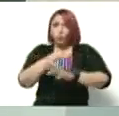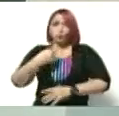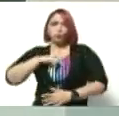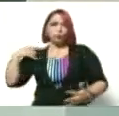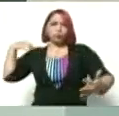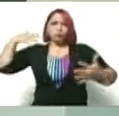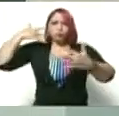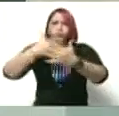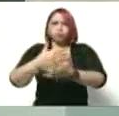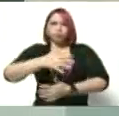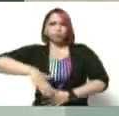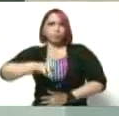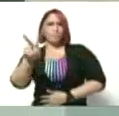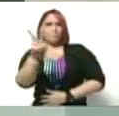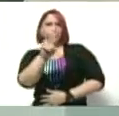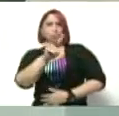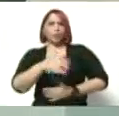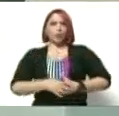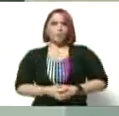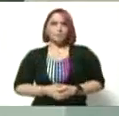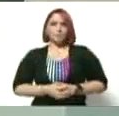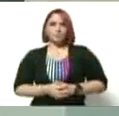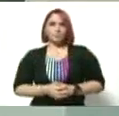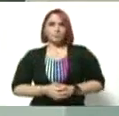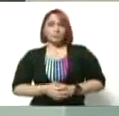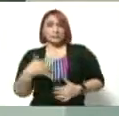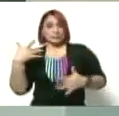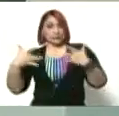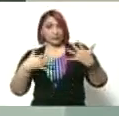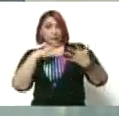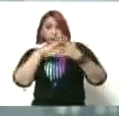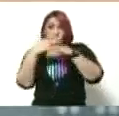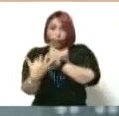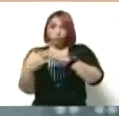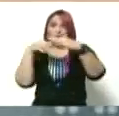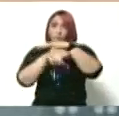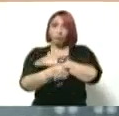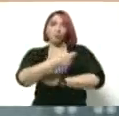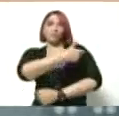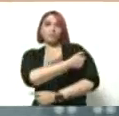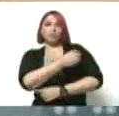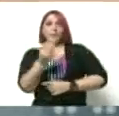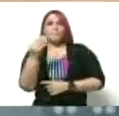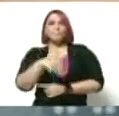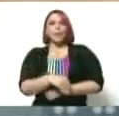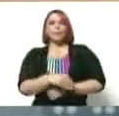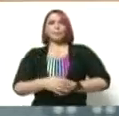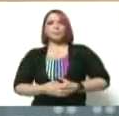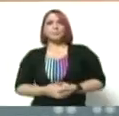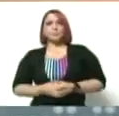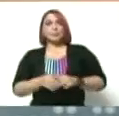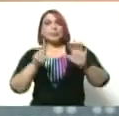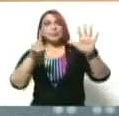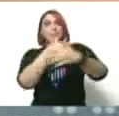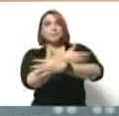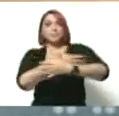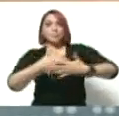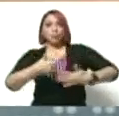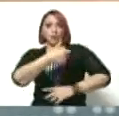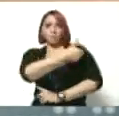a nivel nacional por cierto que desde esta actividad adentro se han vacunado más de seis mil shampoos con los más de seis millones de dosis de